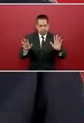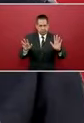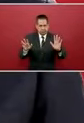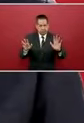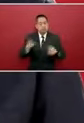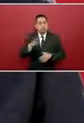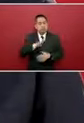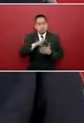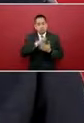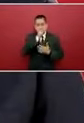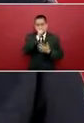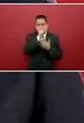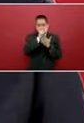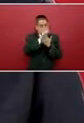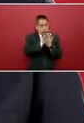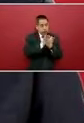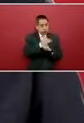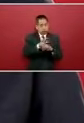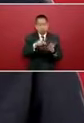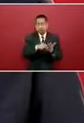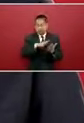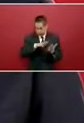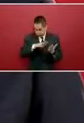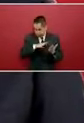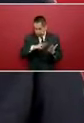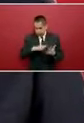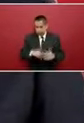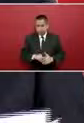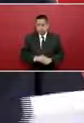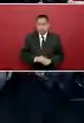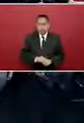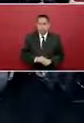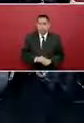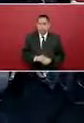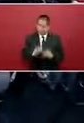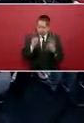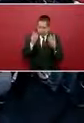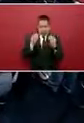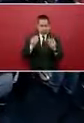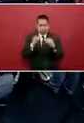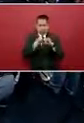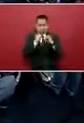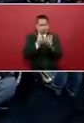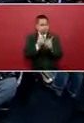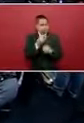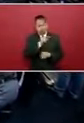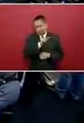pero sí tenemos la información. Muchas. ¿Había